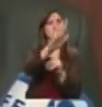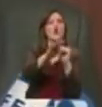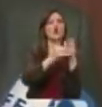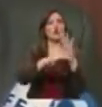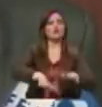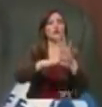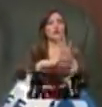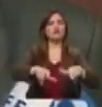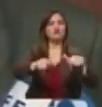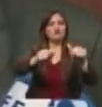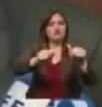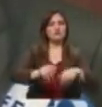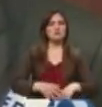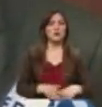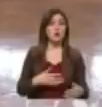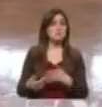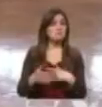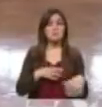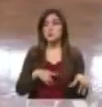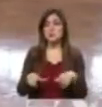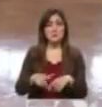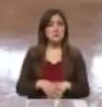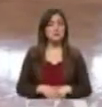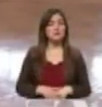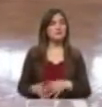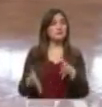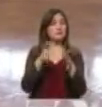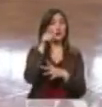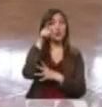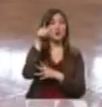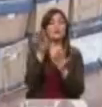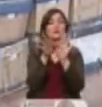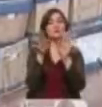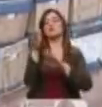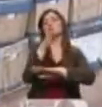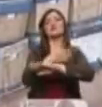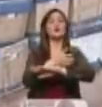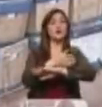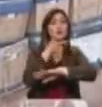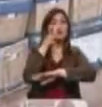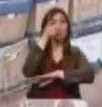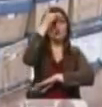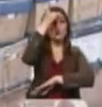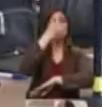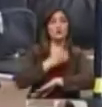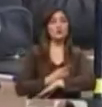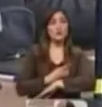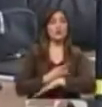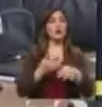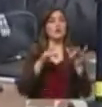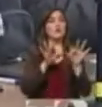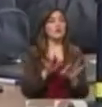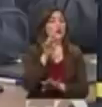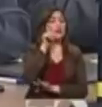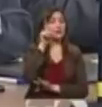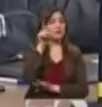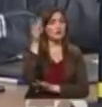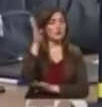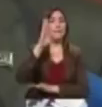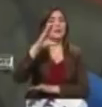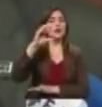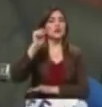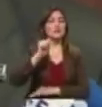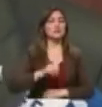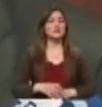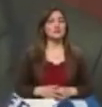de la corrupción, esté en donde esté. La Fiscalía General del Estado había hecho pública su decisión, como confirma el fiscal Carlos Baca